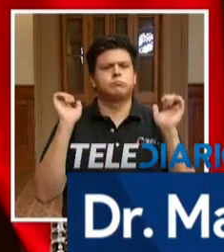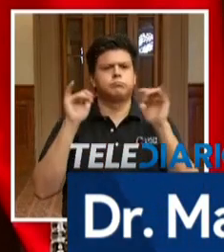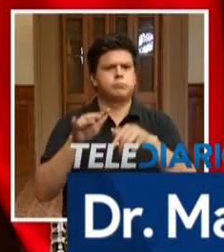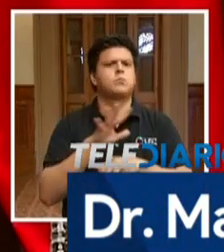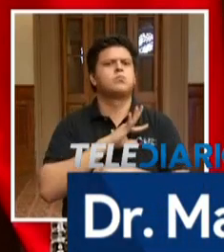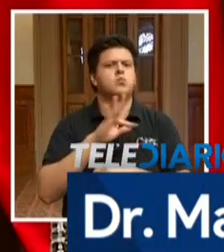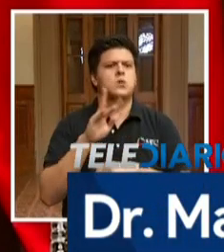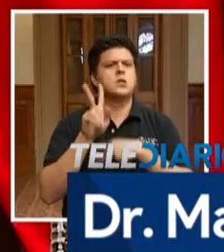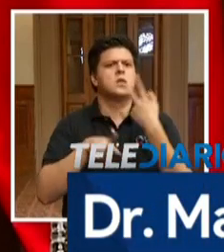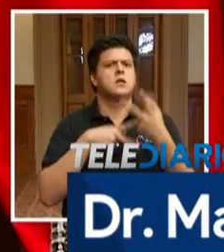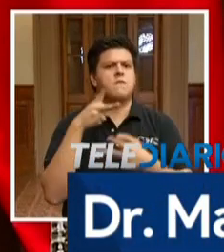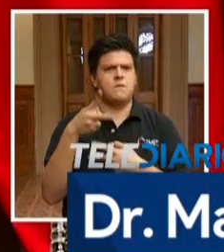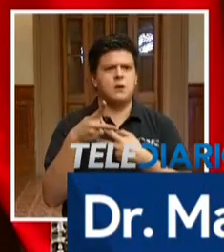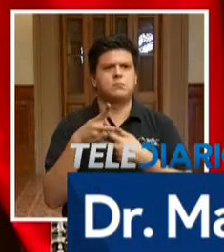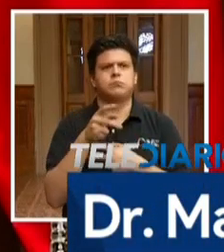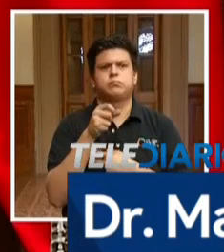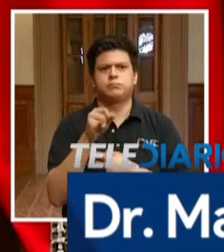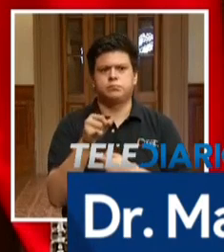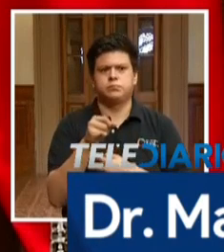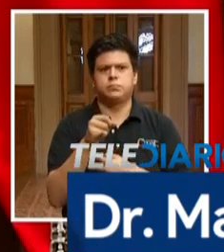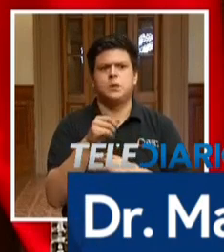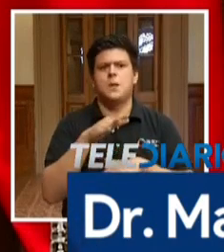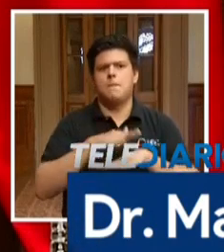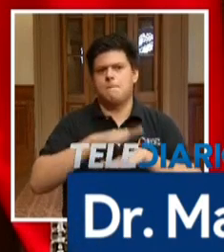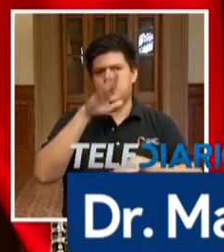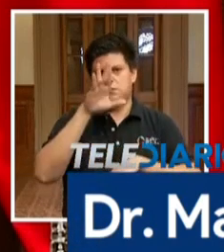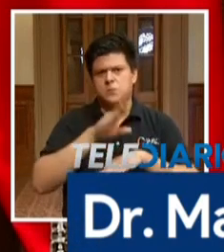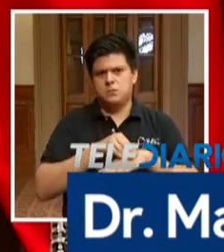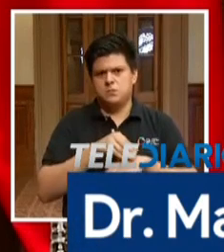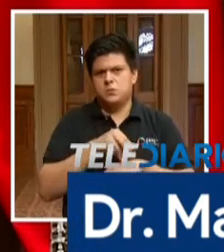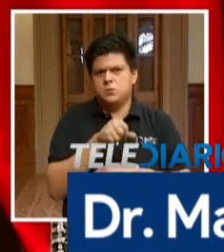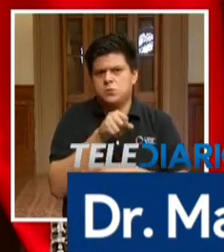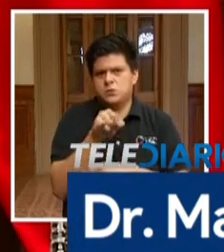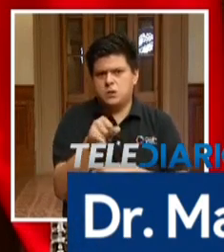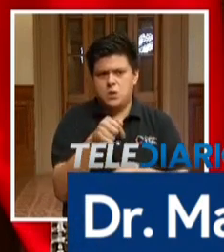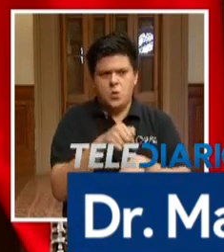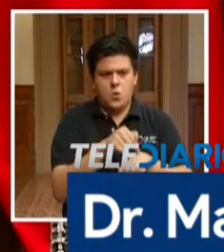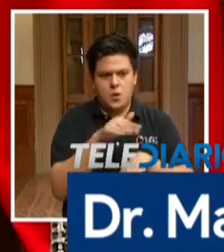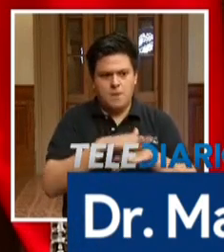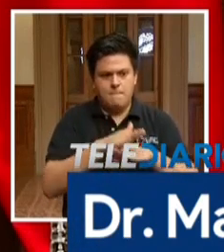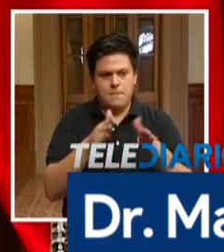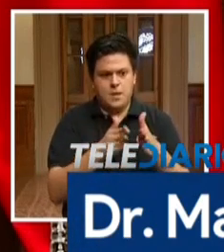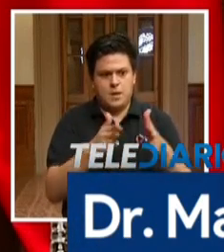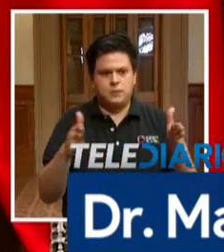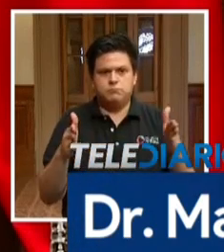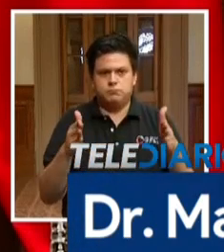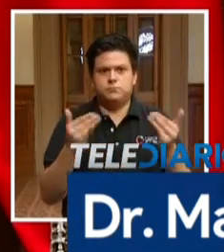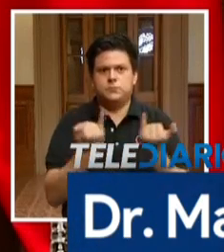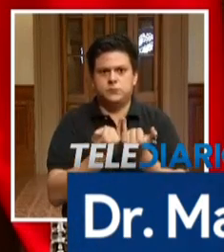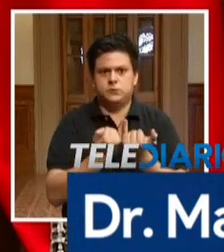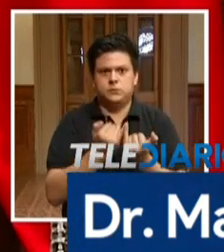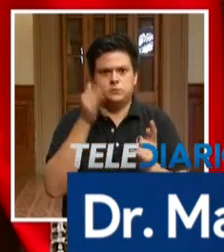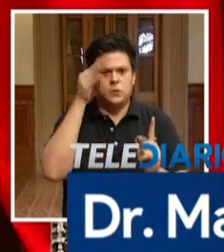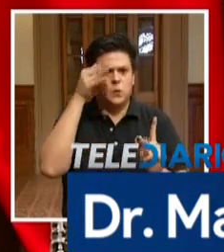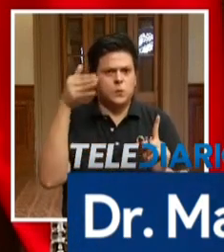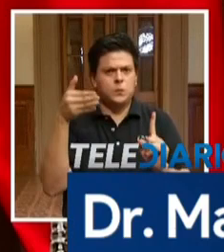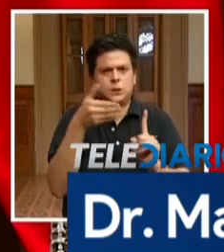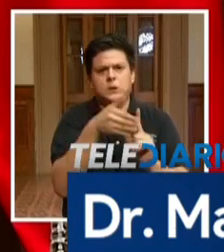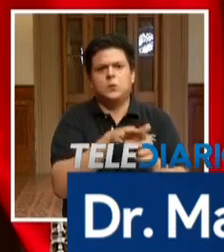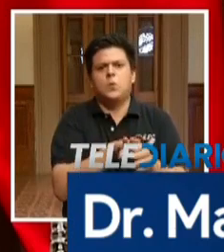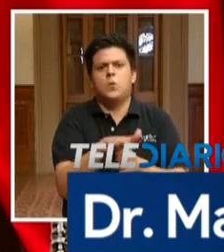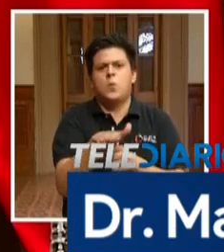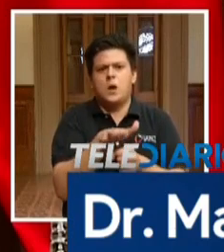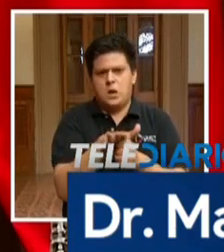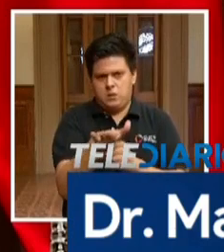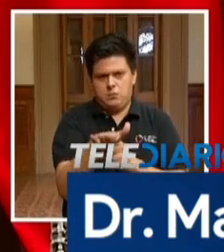presenciales más aforo con más horario y la intención es que